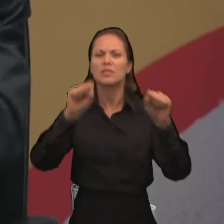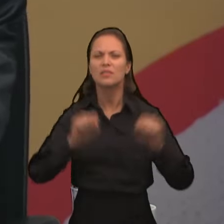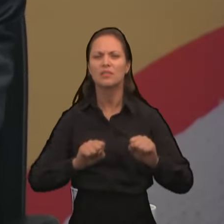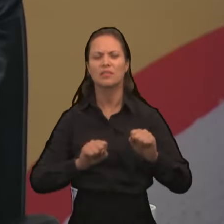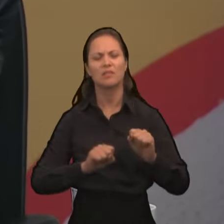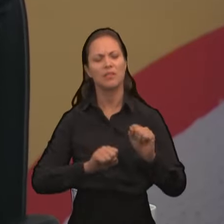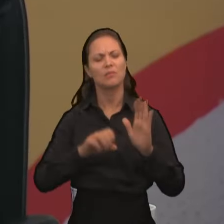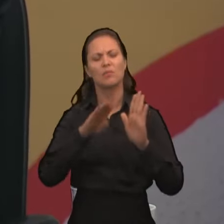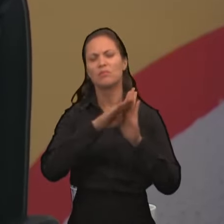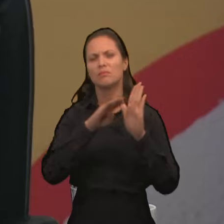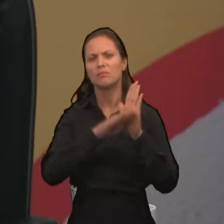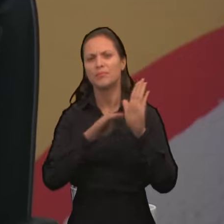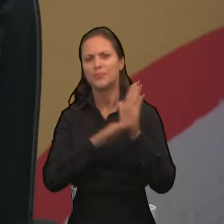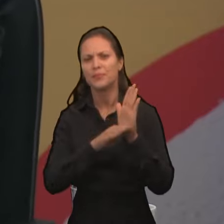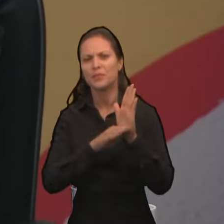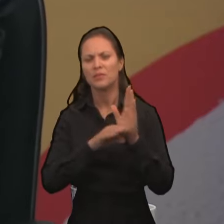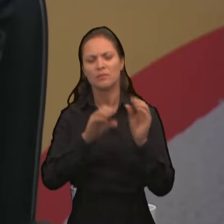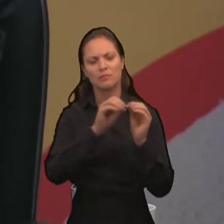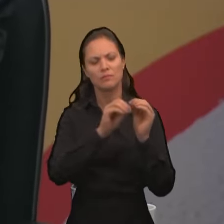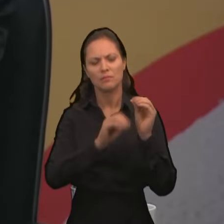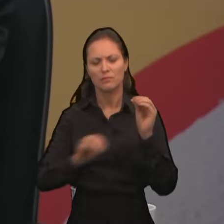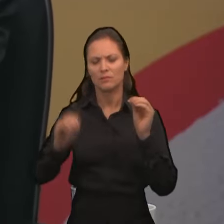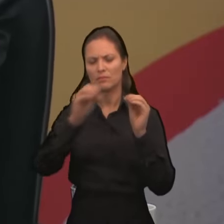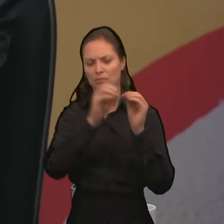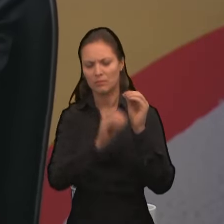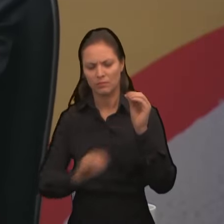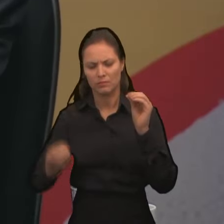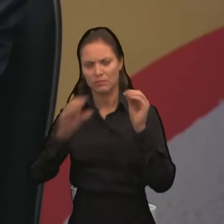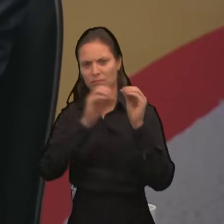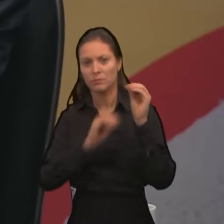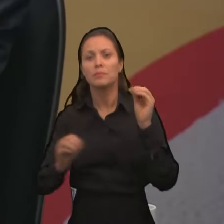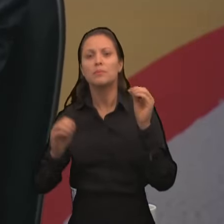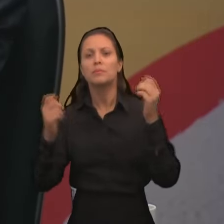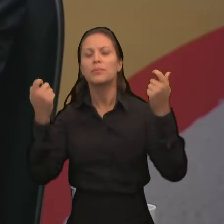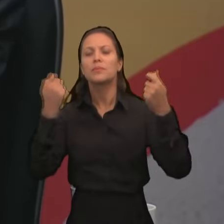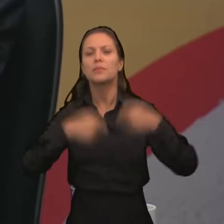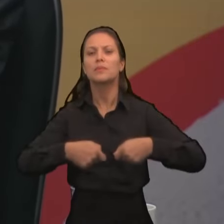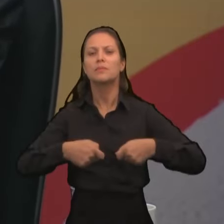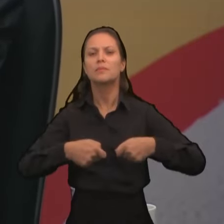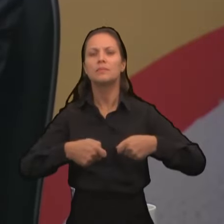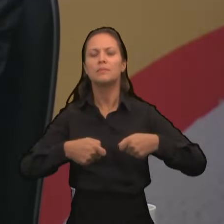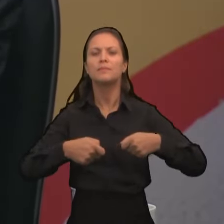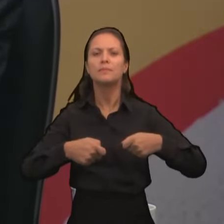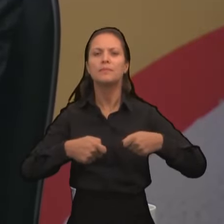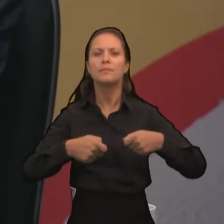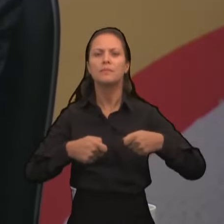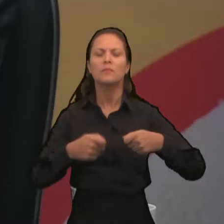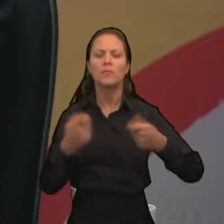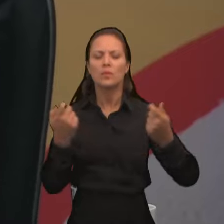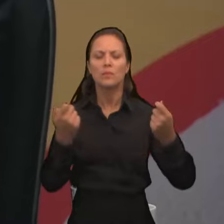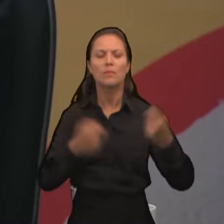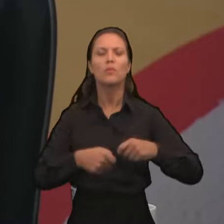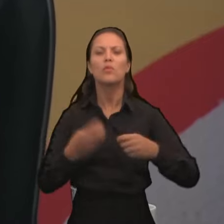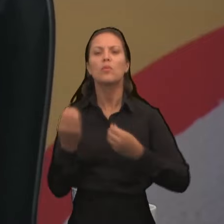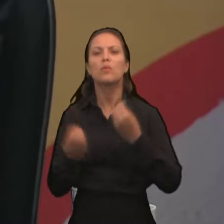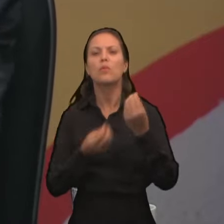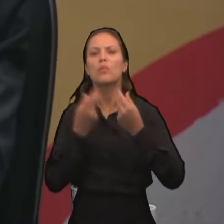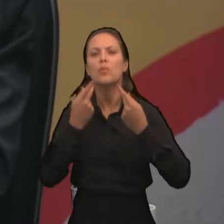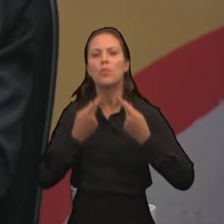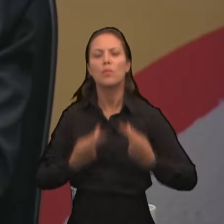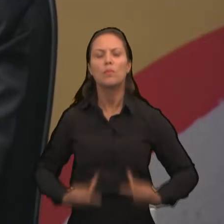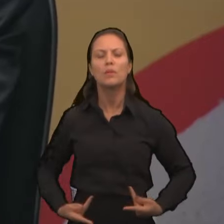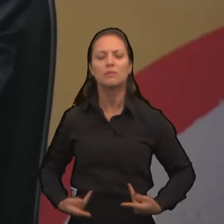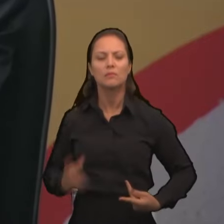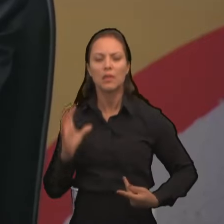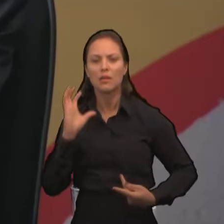de programas, de computadora, que transfieren a los computadores y a las máquinas la capacidad cognitiva y decisivas